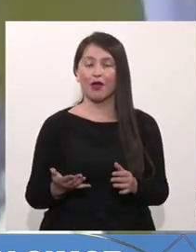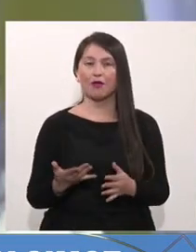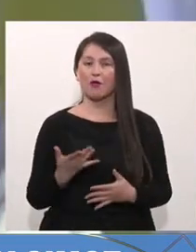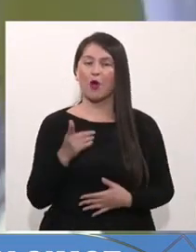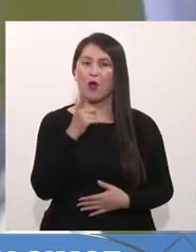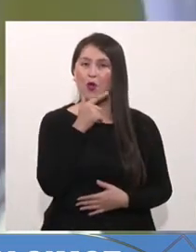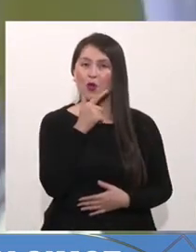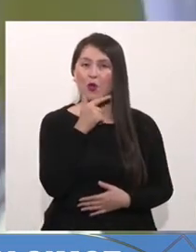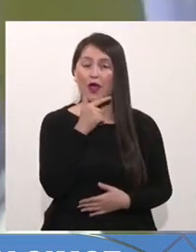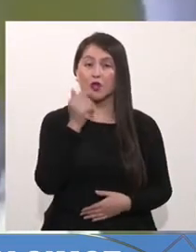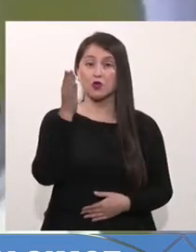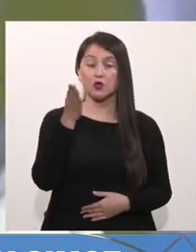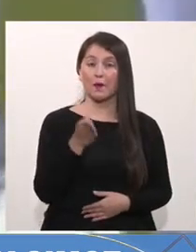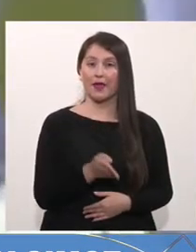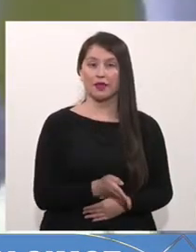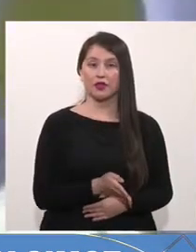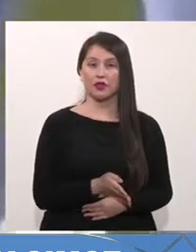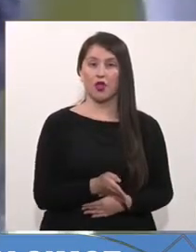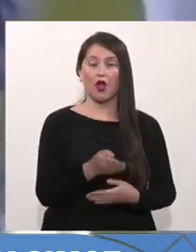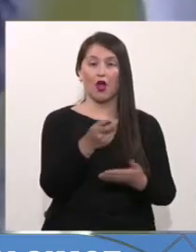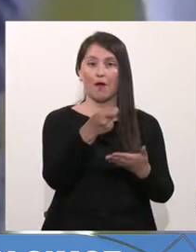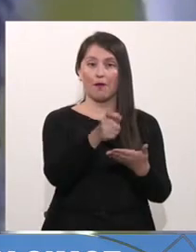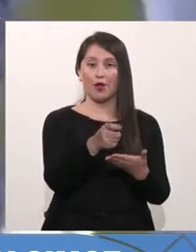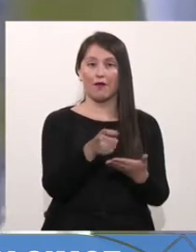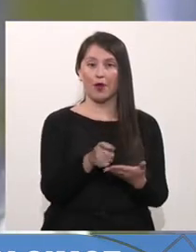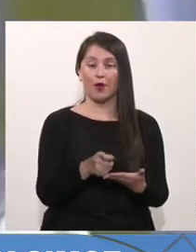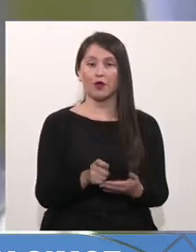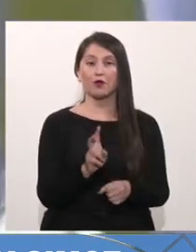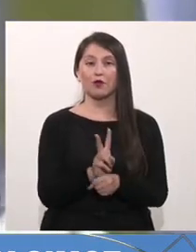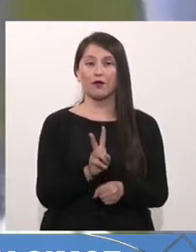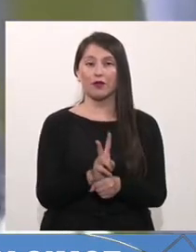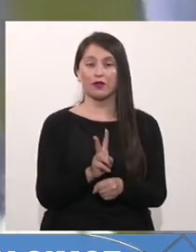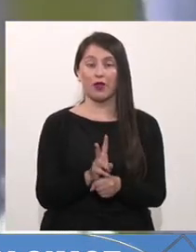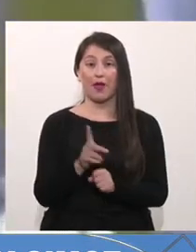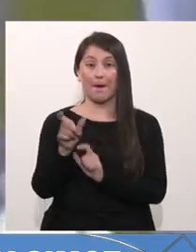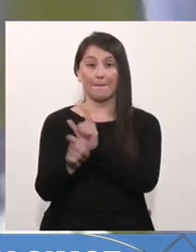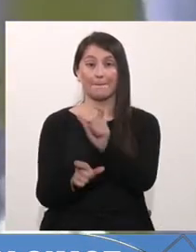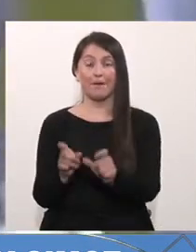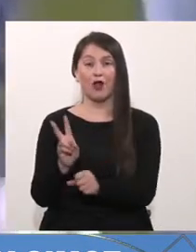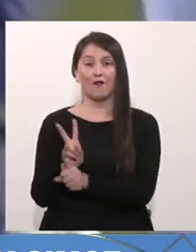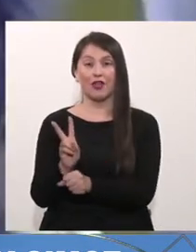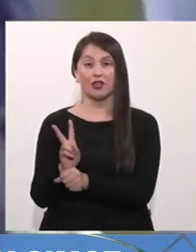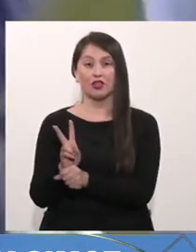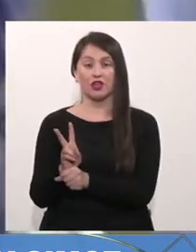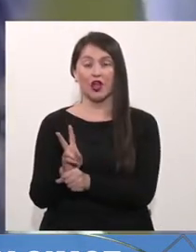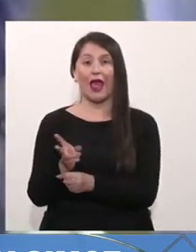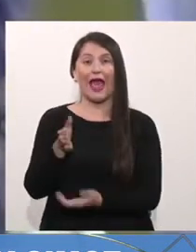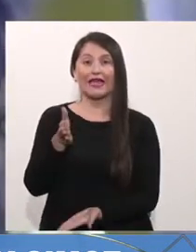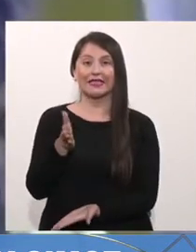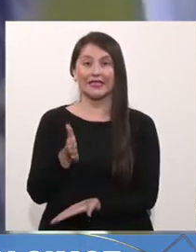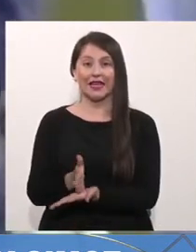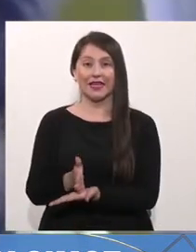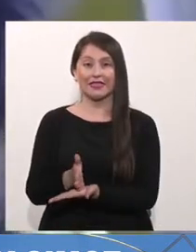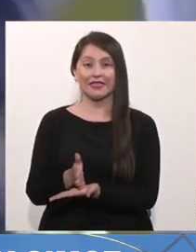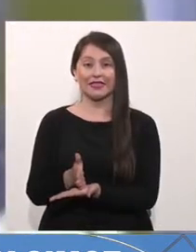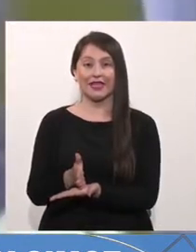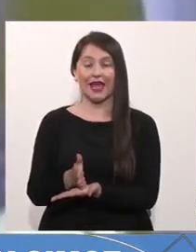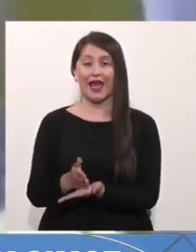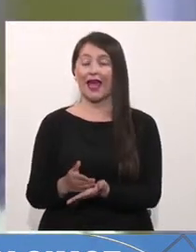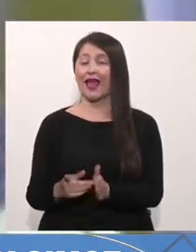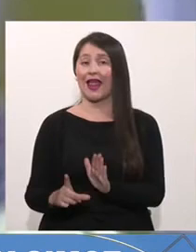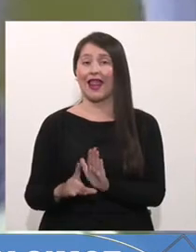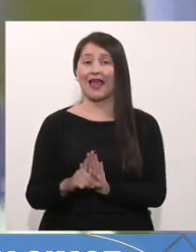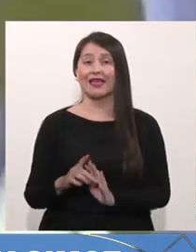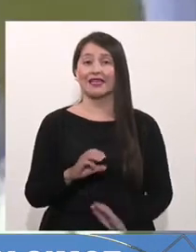la suspensión del proceso de evaluación docente, tanto para aquellos profesores que forman parte de sus exigencias en la Ley